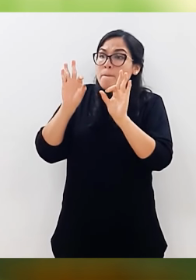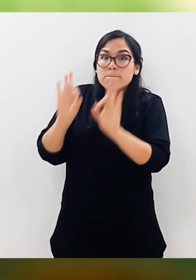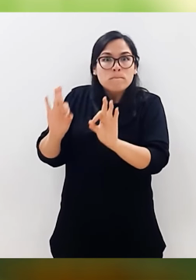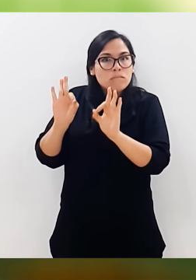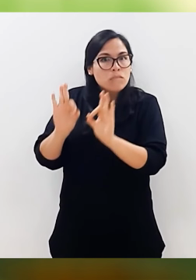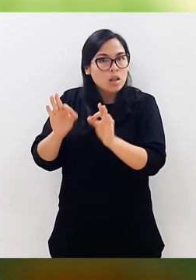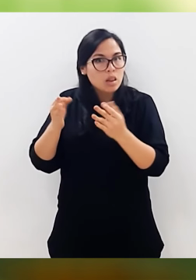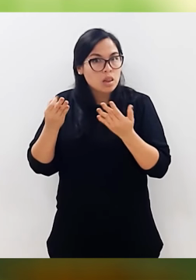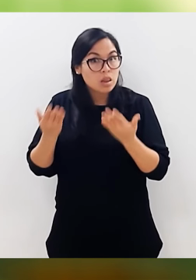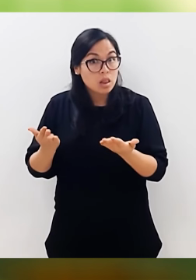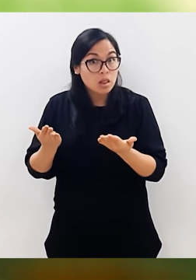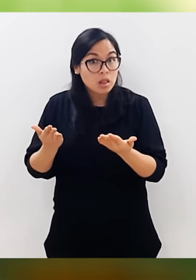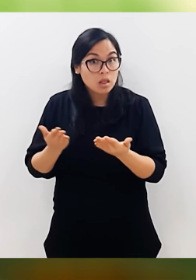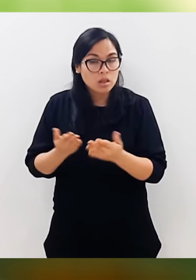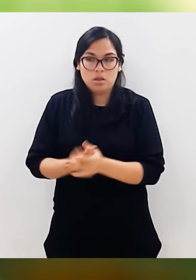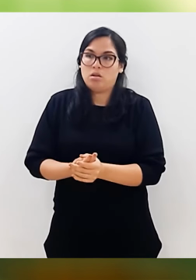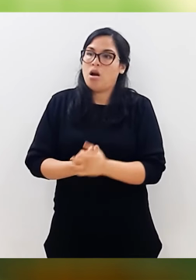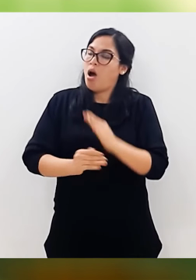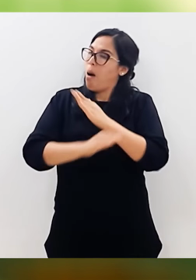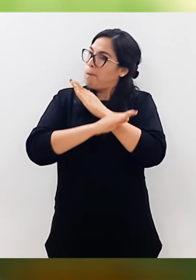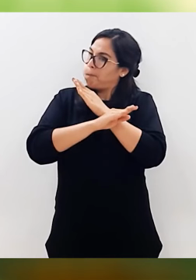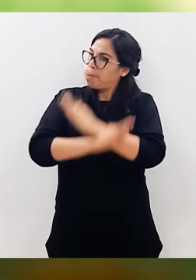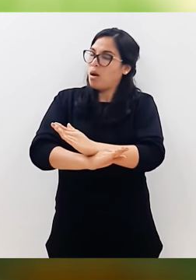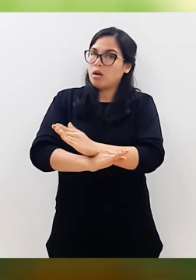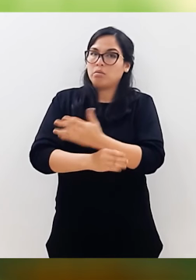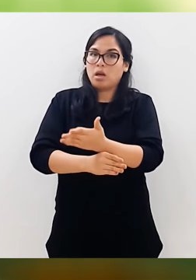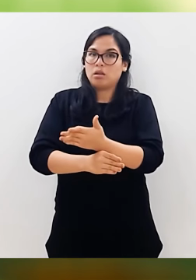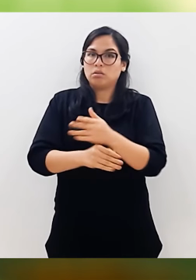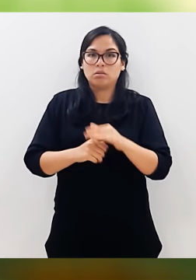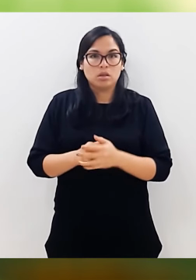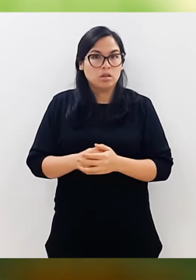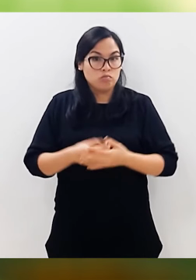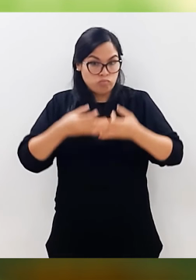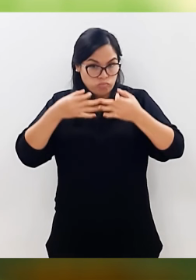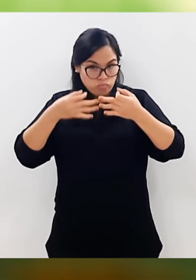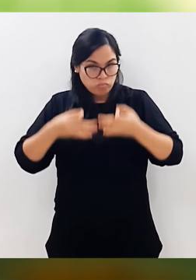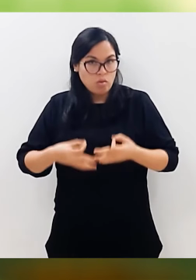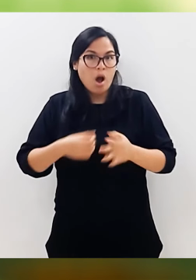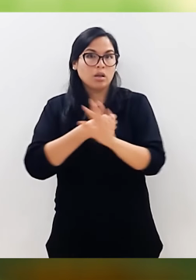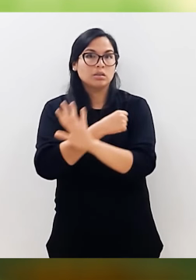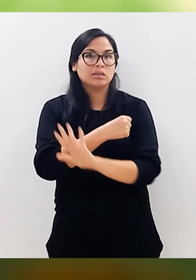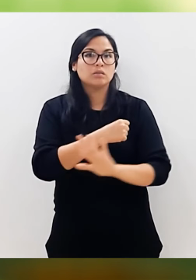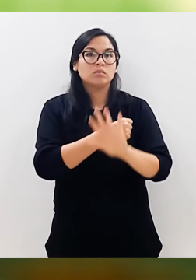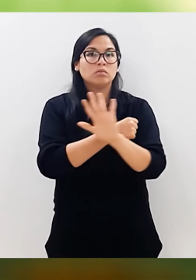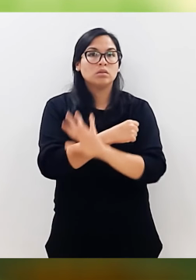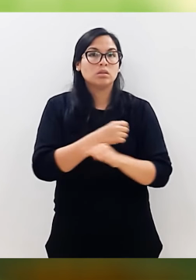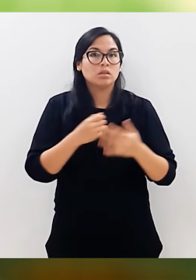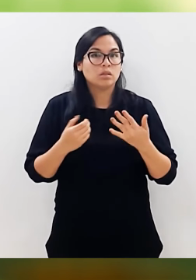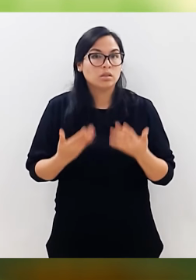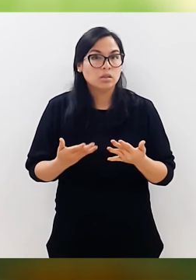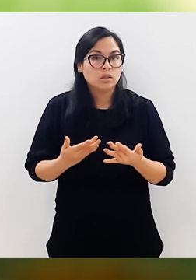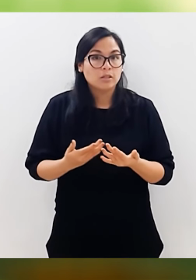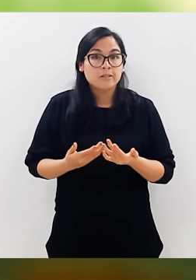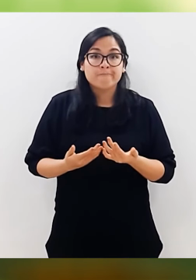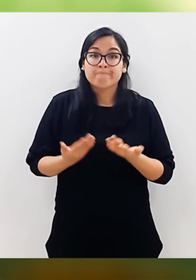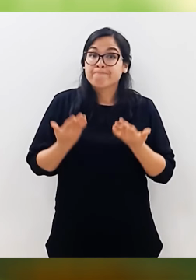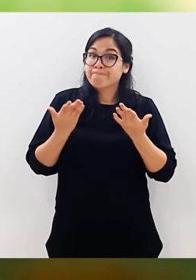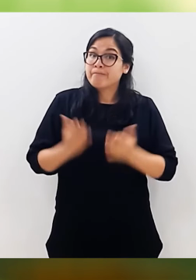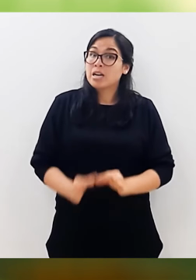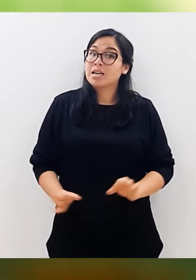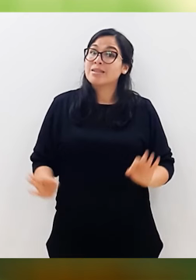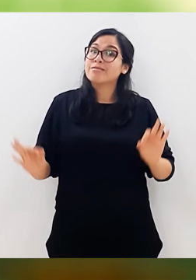peligro para prevenir y tomar las medidas de seguridad. Esto es